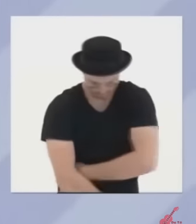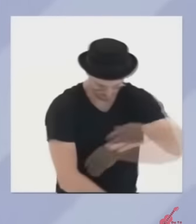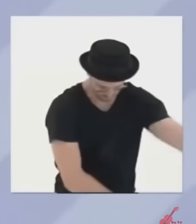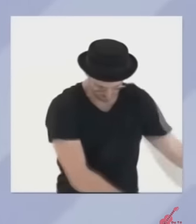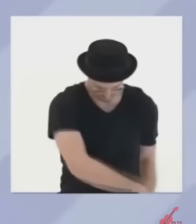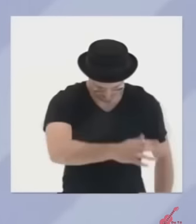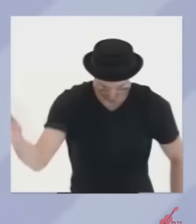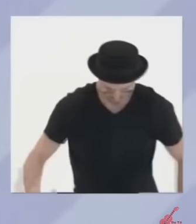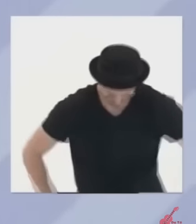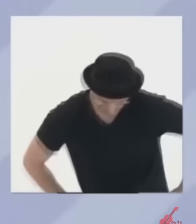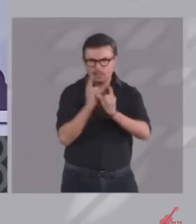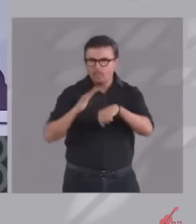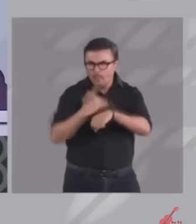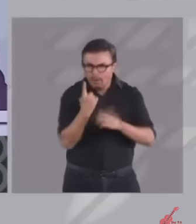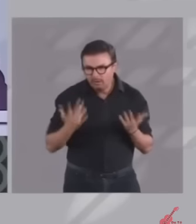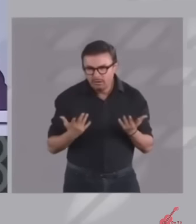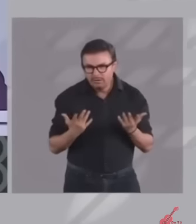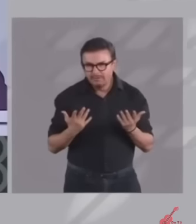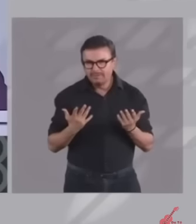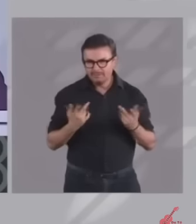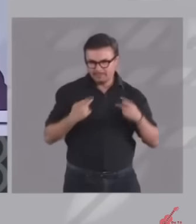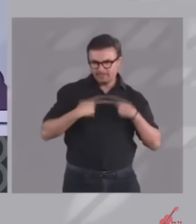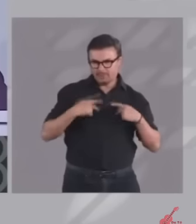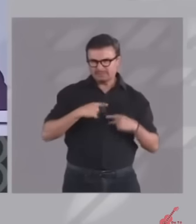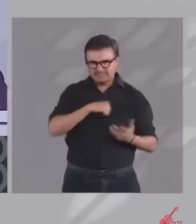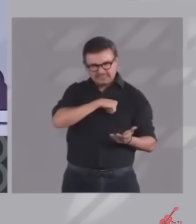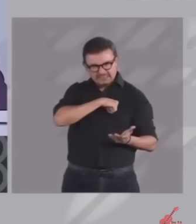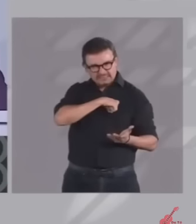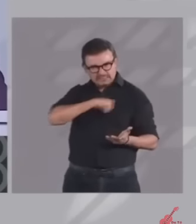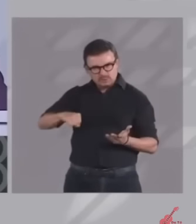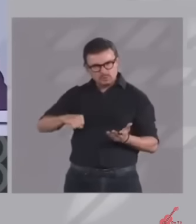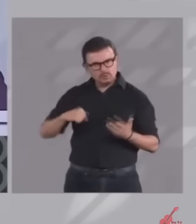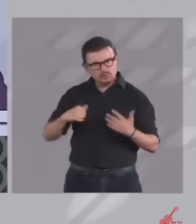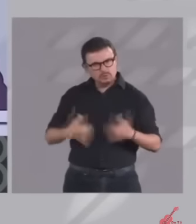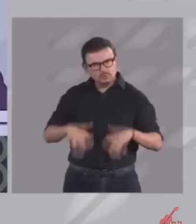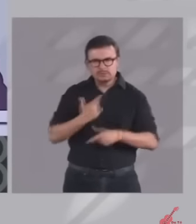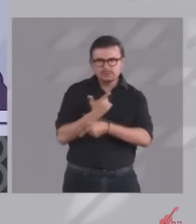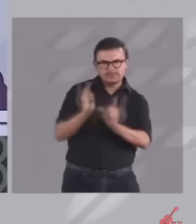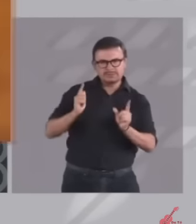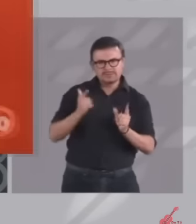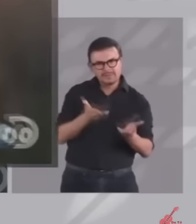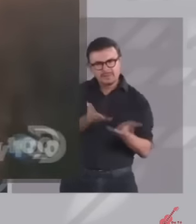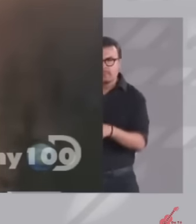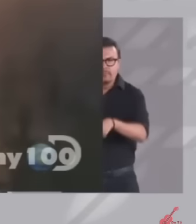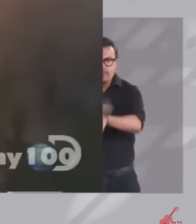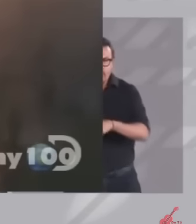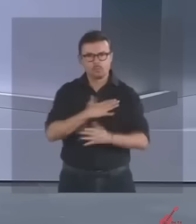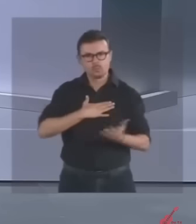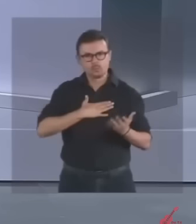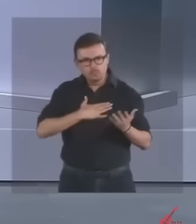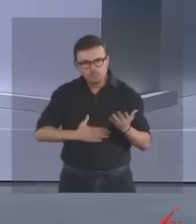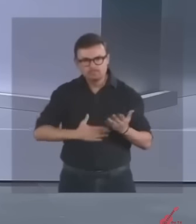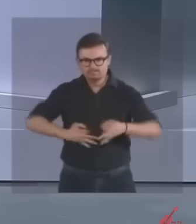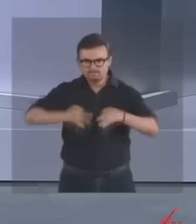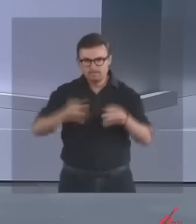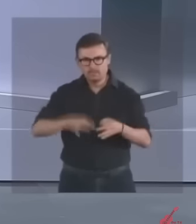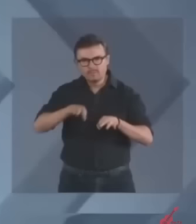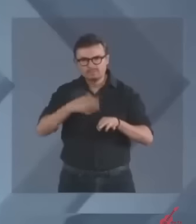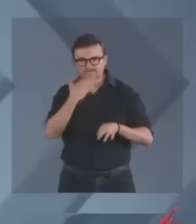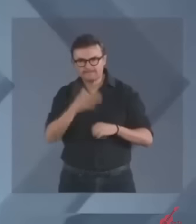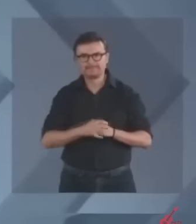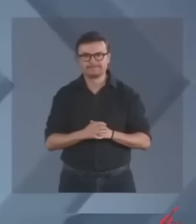y van a estar más jodidos. El país esté incendiado por culpa del Joker. Este bloque se trata